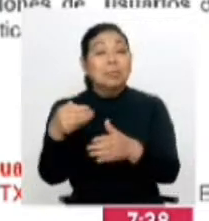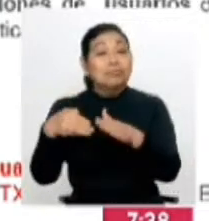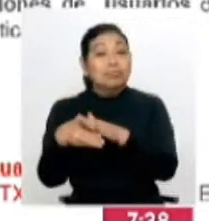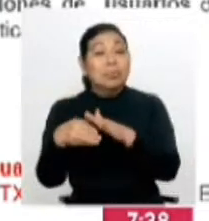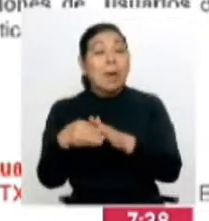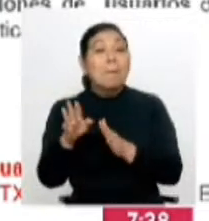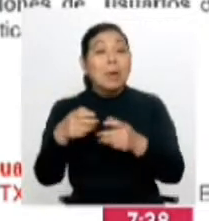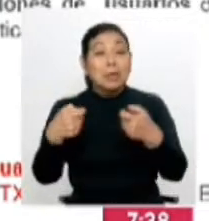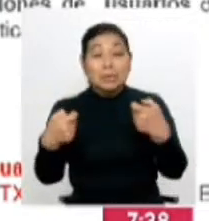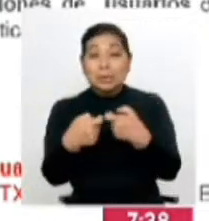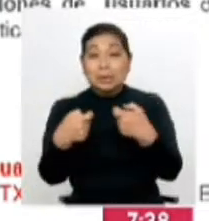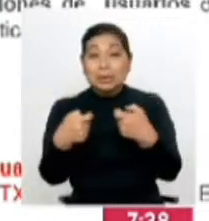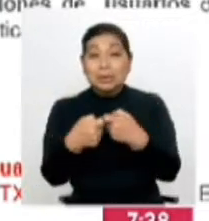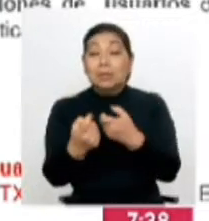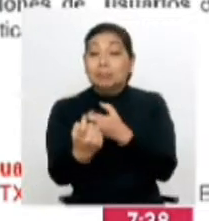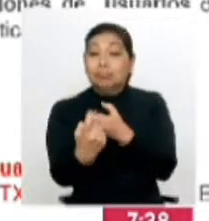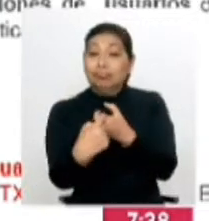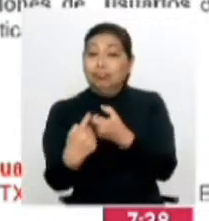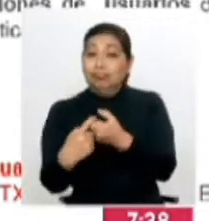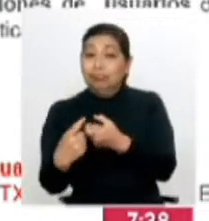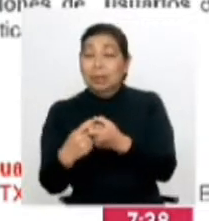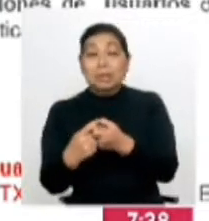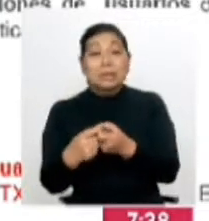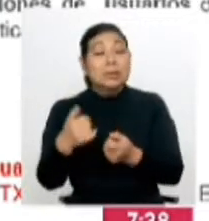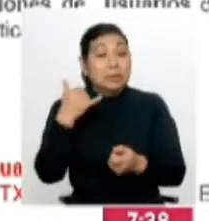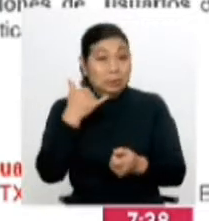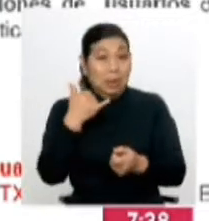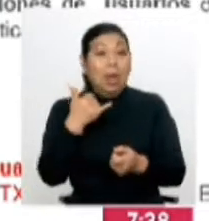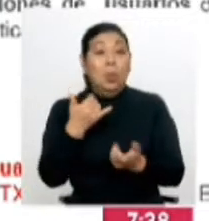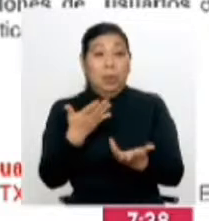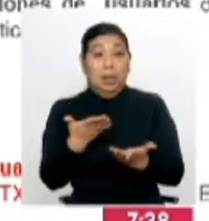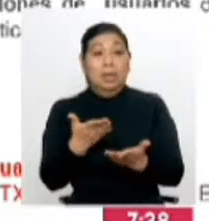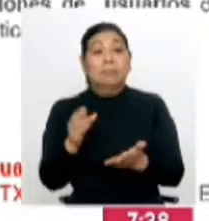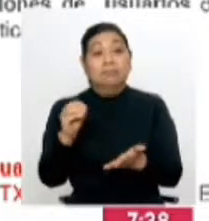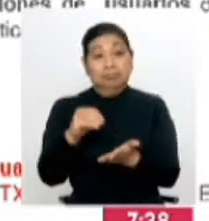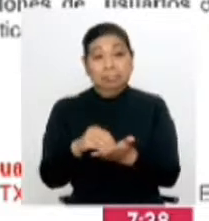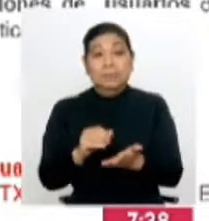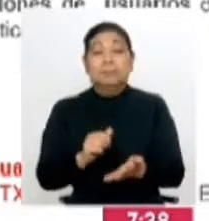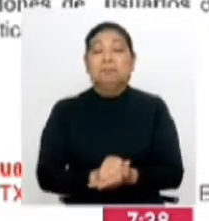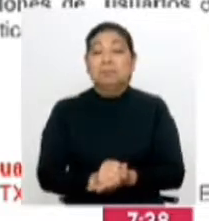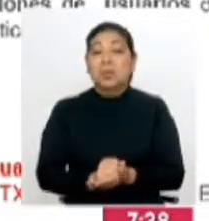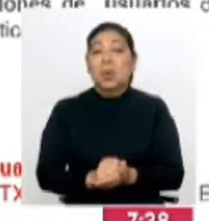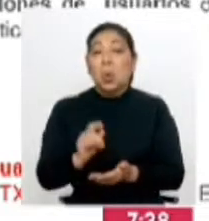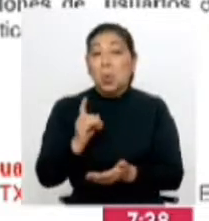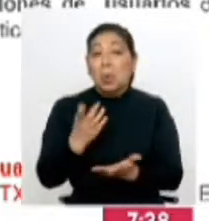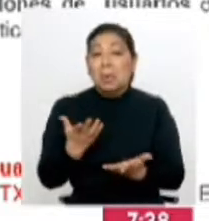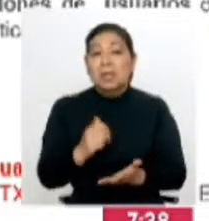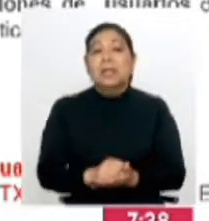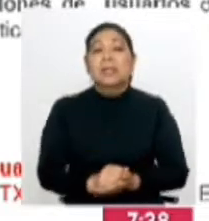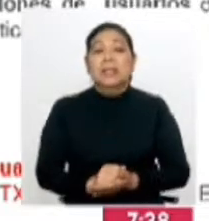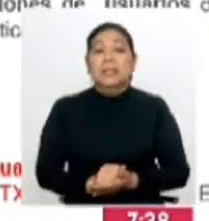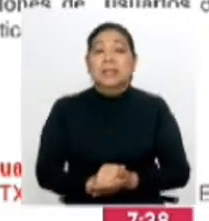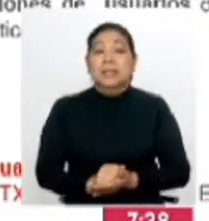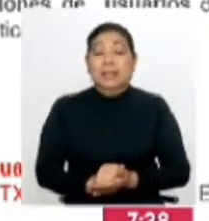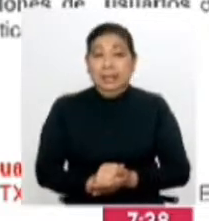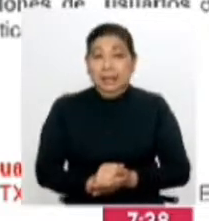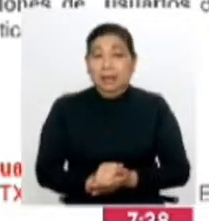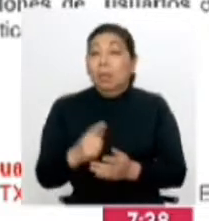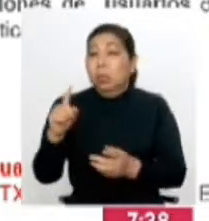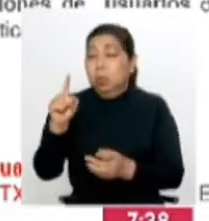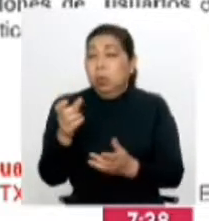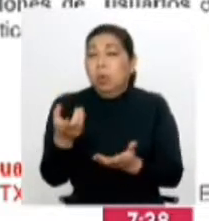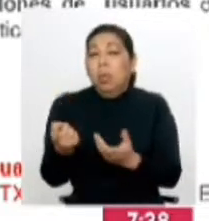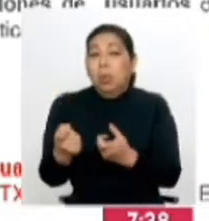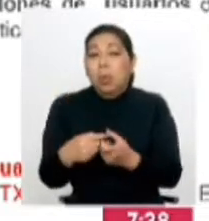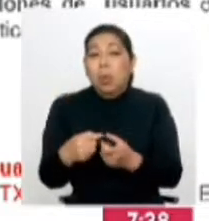habilitados en banca virtual, también afiliaciones a banca celular y el aplicativo, ¿verdad? Usuarios 150.000 usuarios